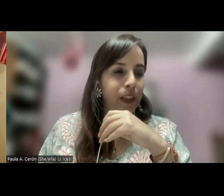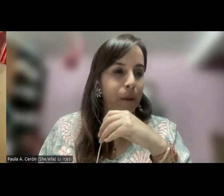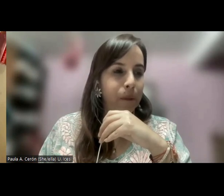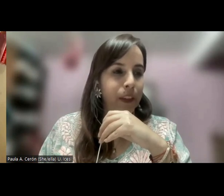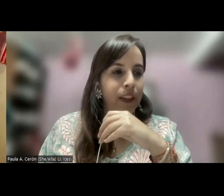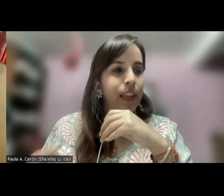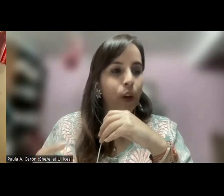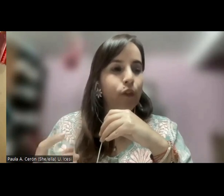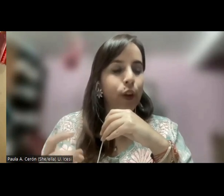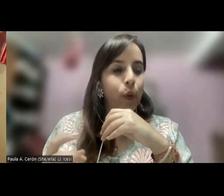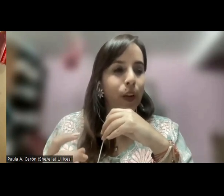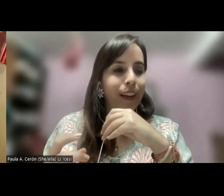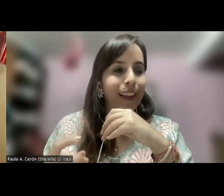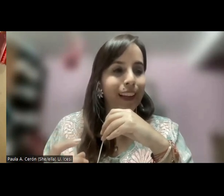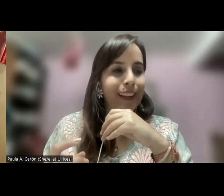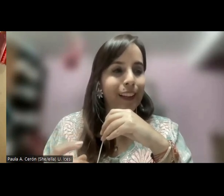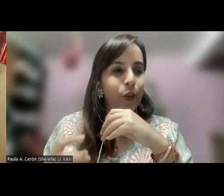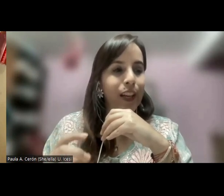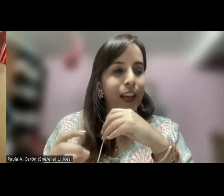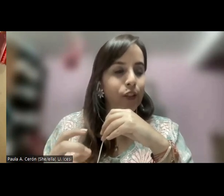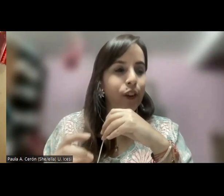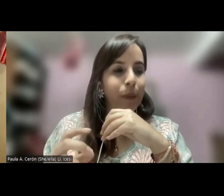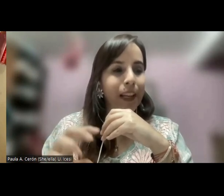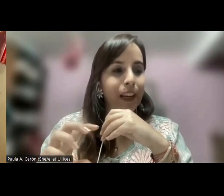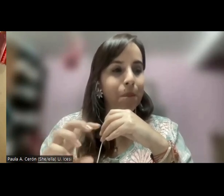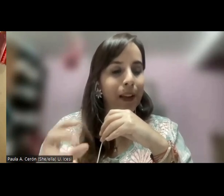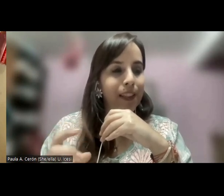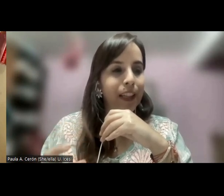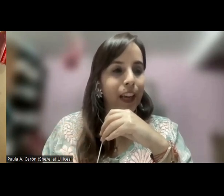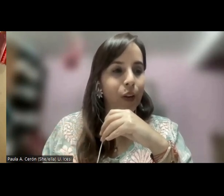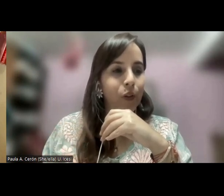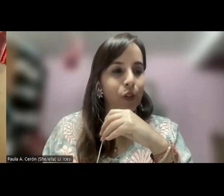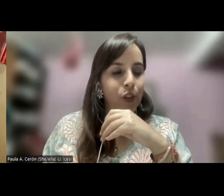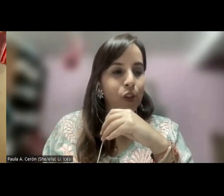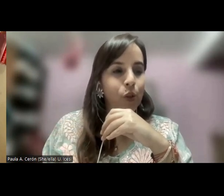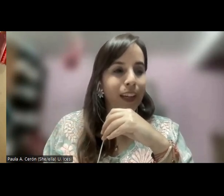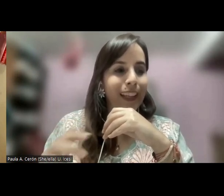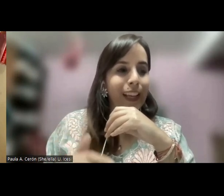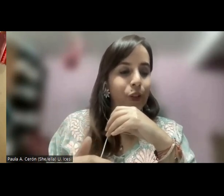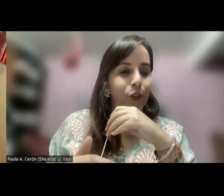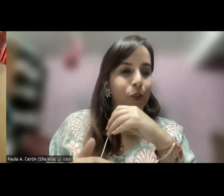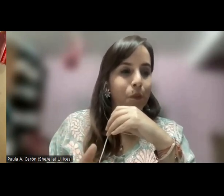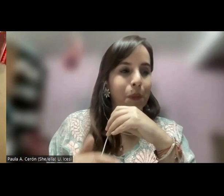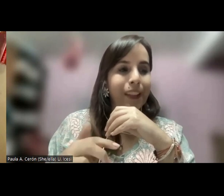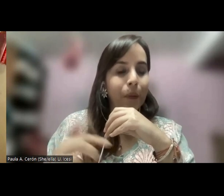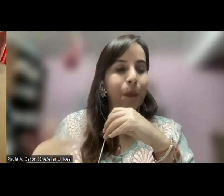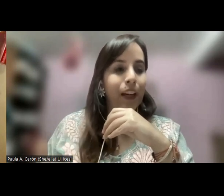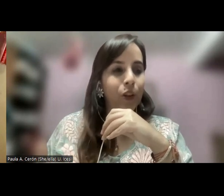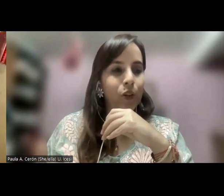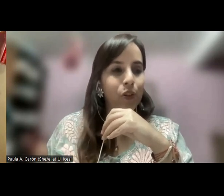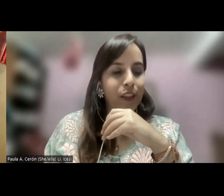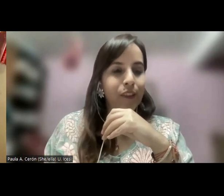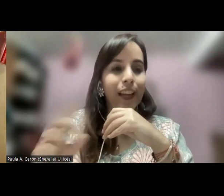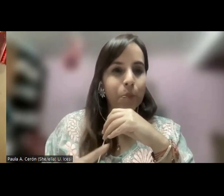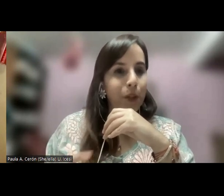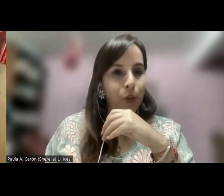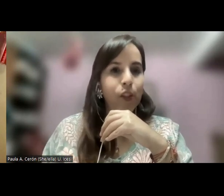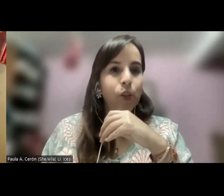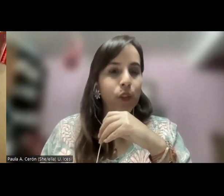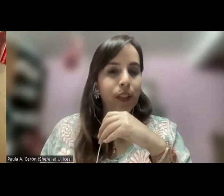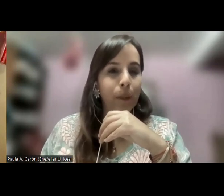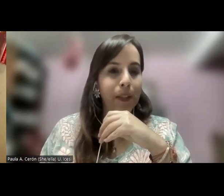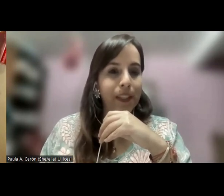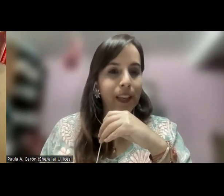discapacidad se configura que los lazos familiares más cercanos son aquellos victimarios de las